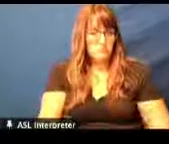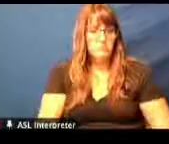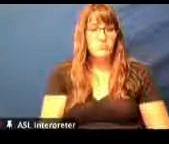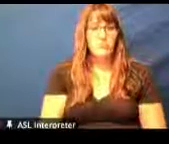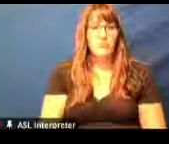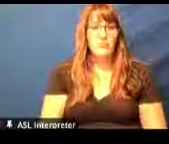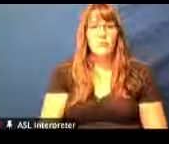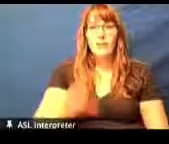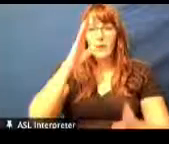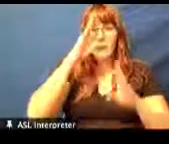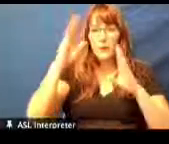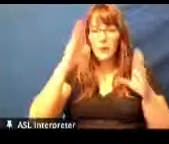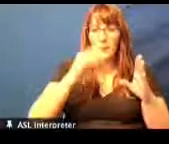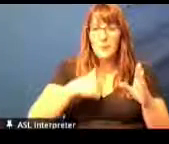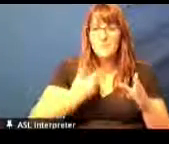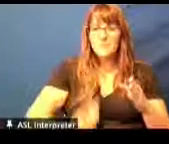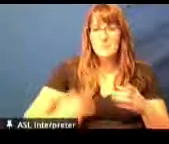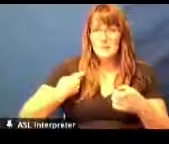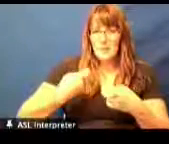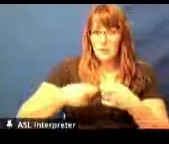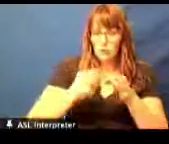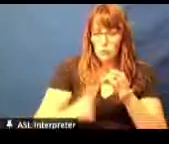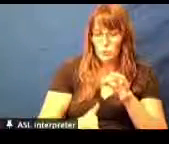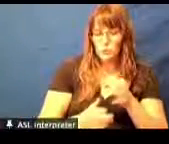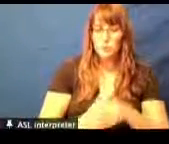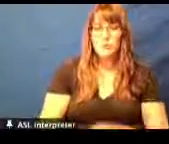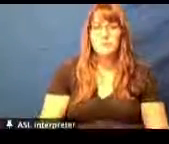Hi, this is the interpreter.